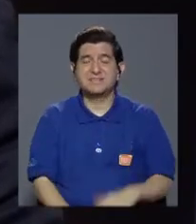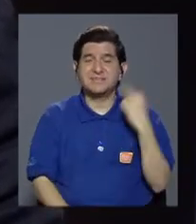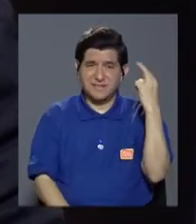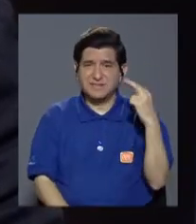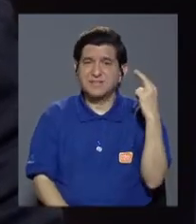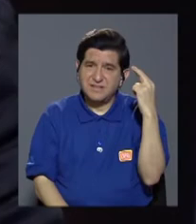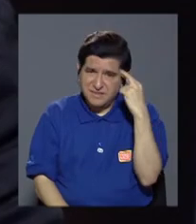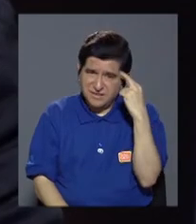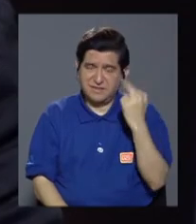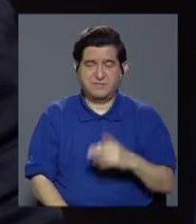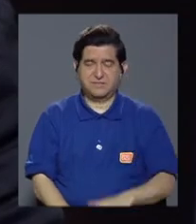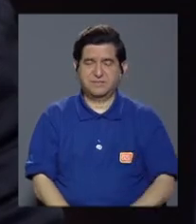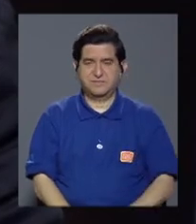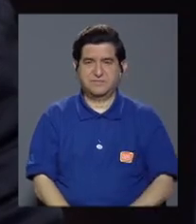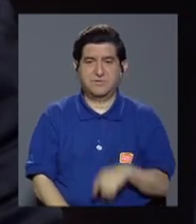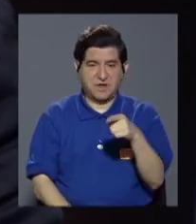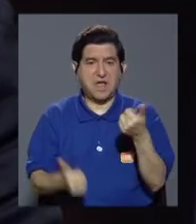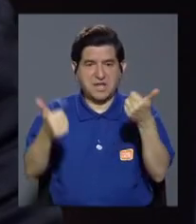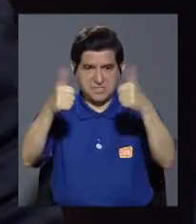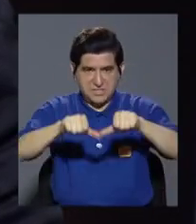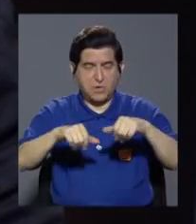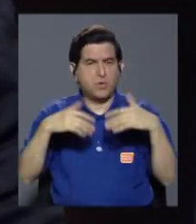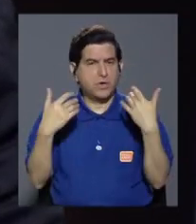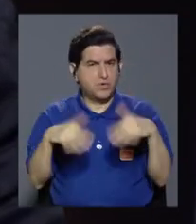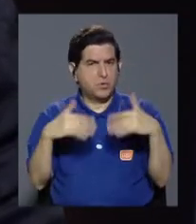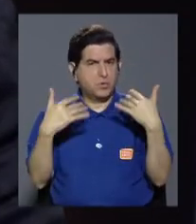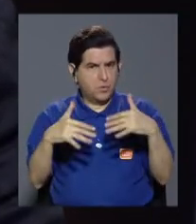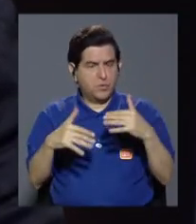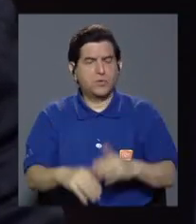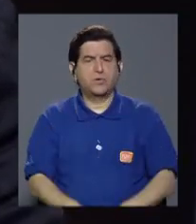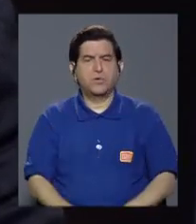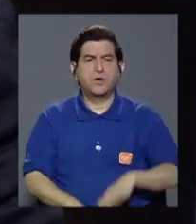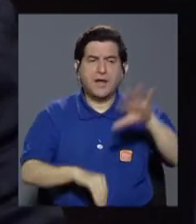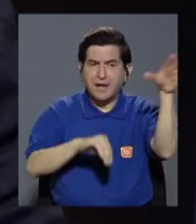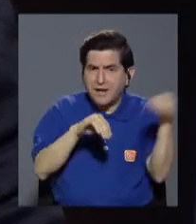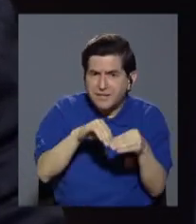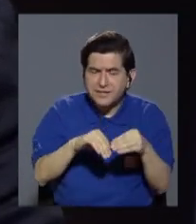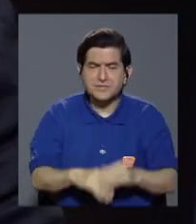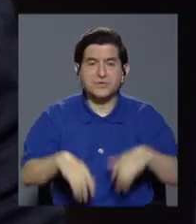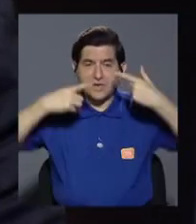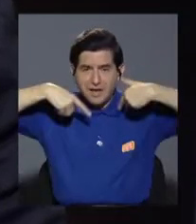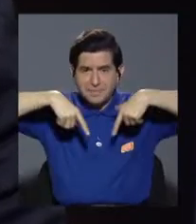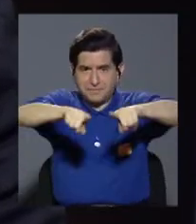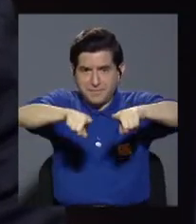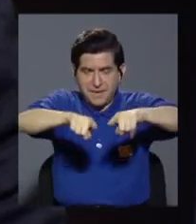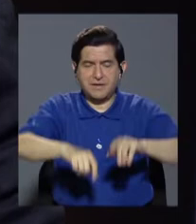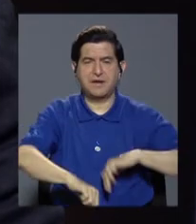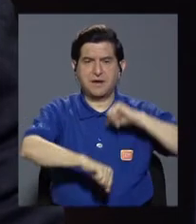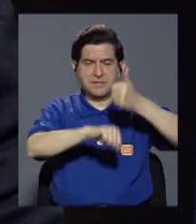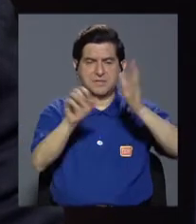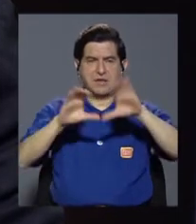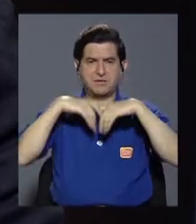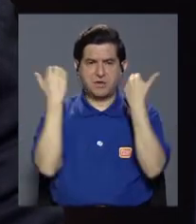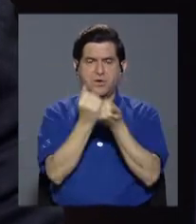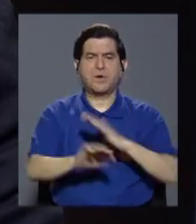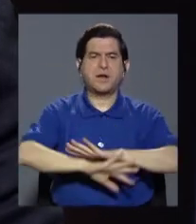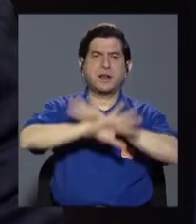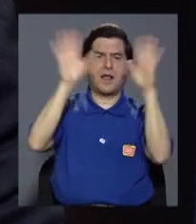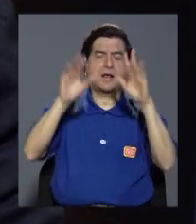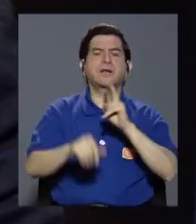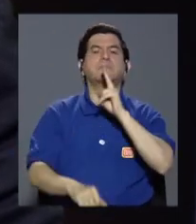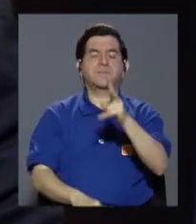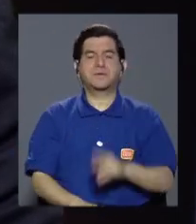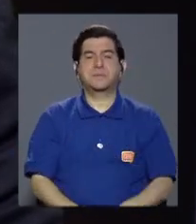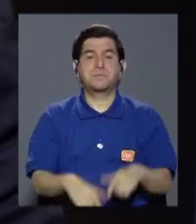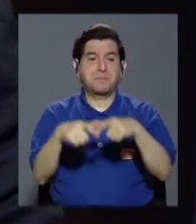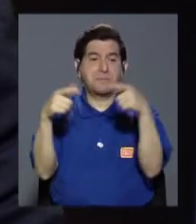la razón en el sentido de que este acuerdo fue audaz adicional a ese mecanismo y en paralelo se creó una comisión para el esclarecimiento de la verdad